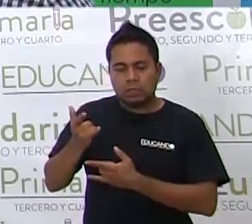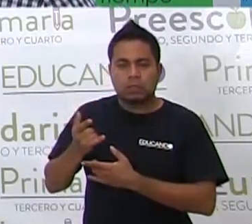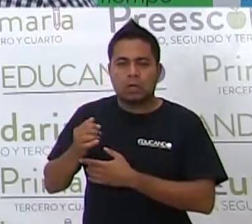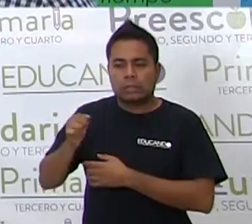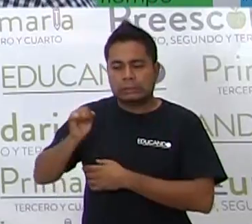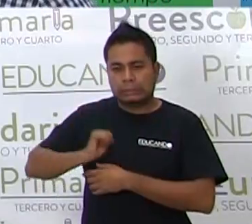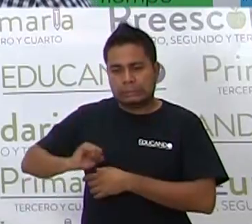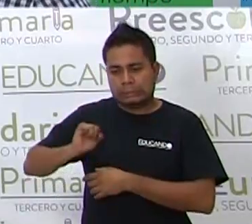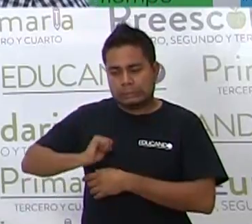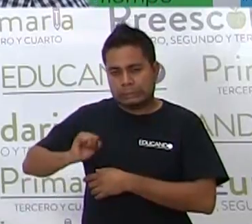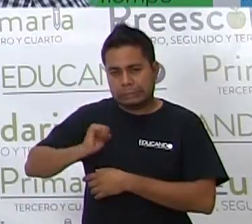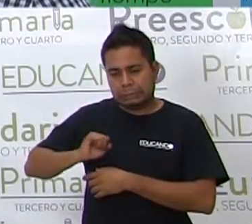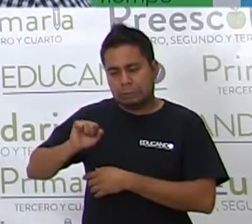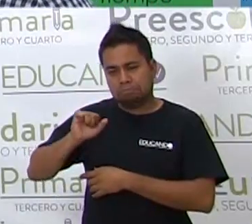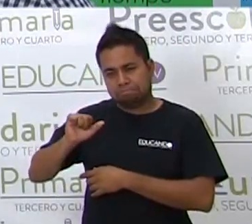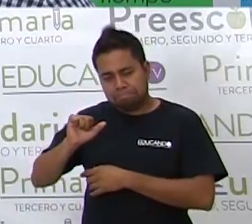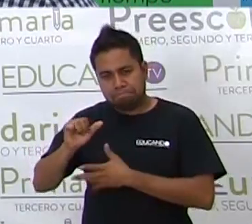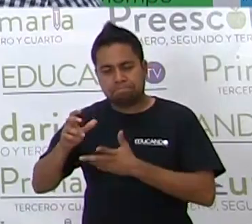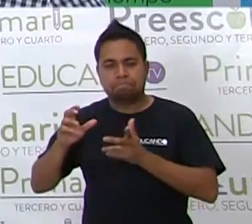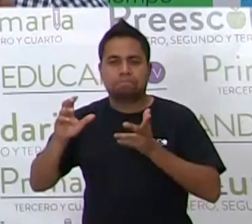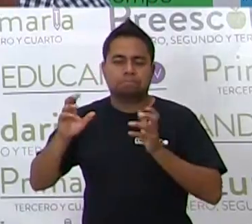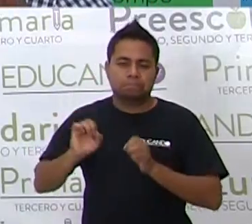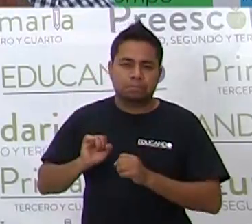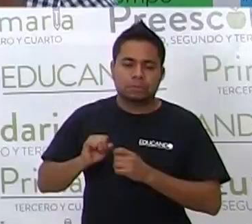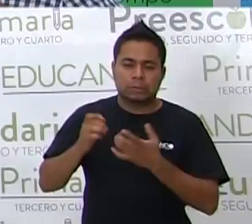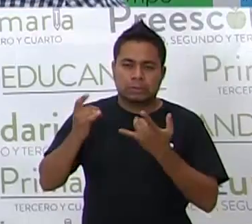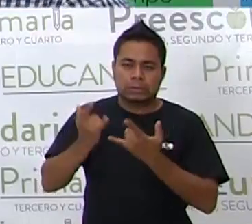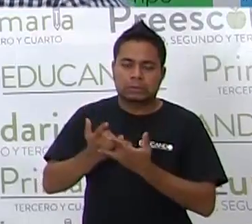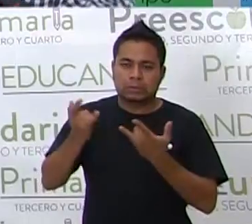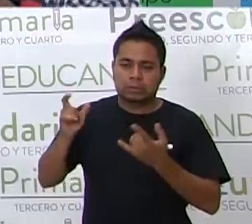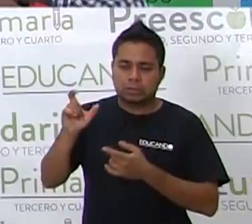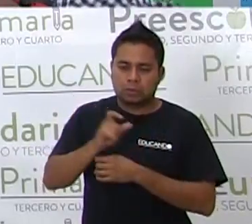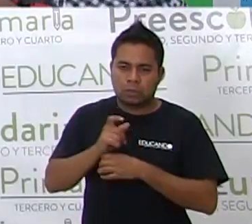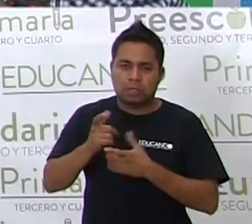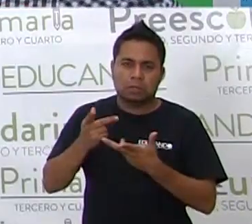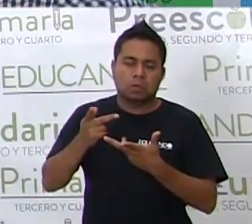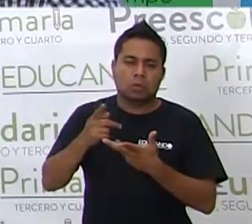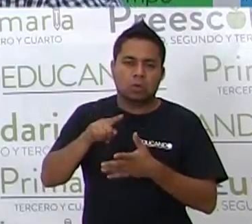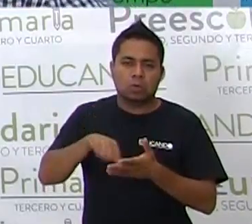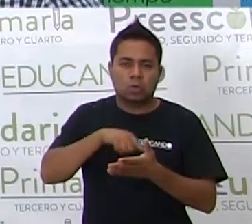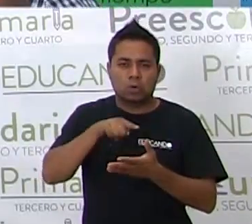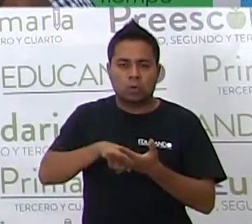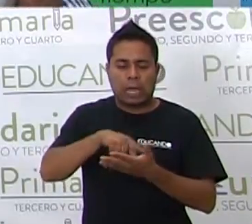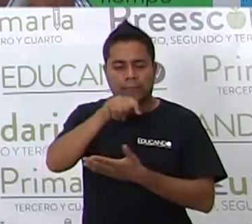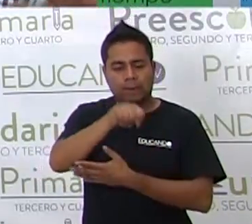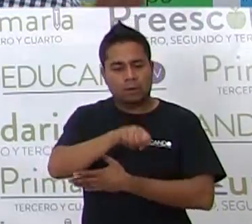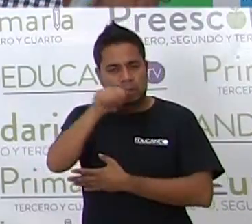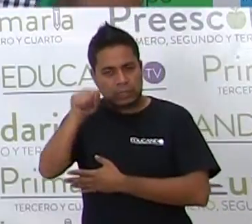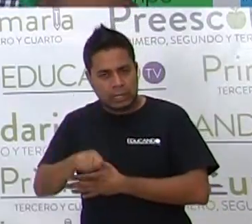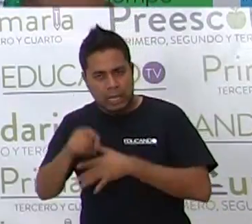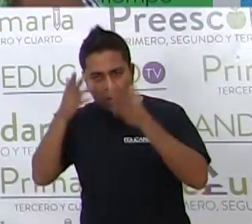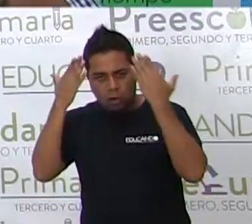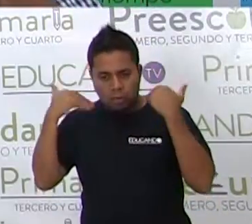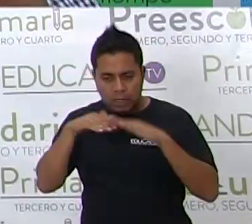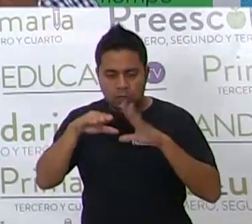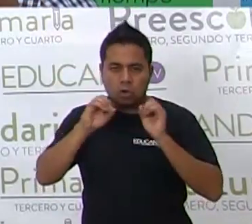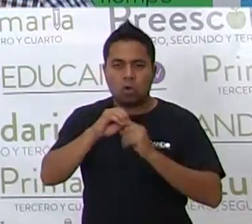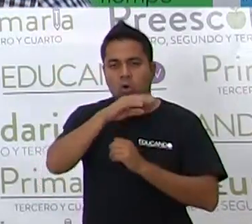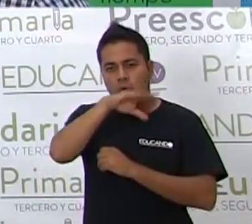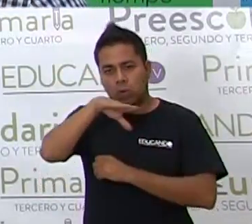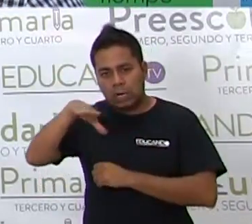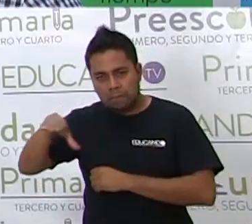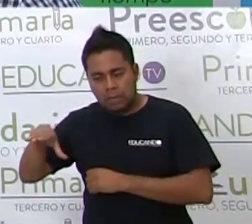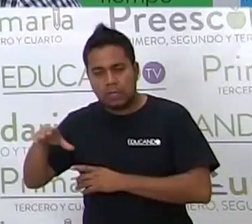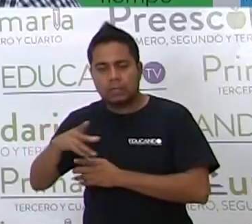XVI o alguna leyenda que sucedió en el convento de Teotitlán o de Cuilapan, pero